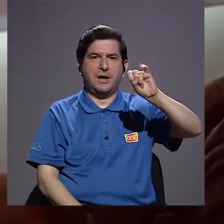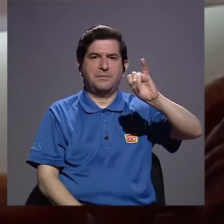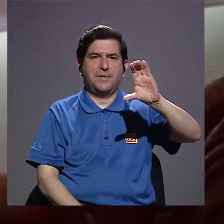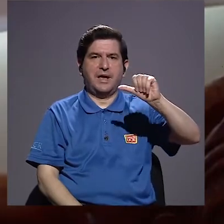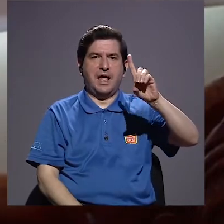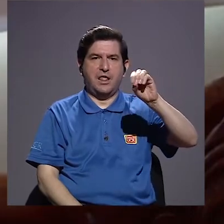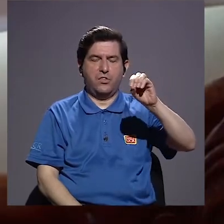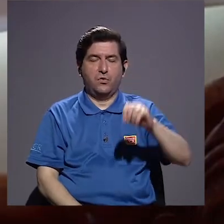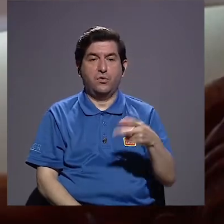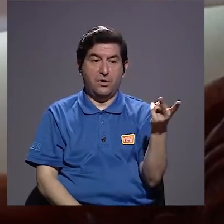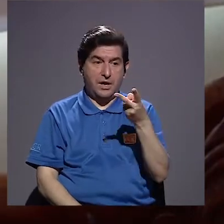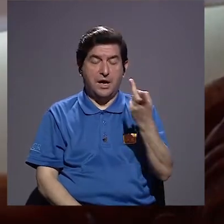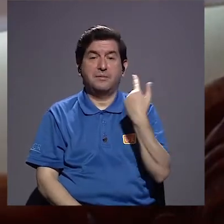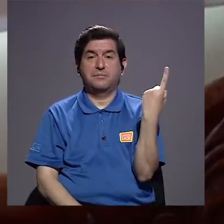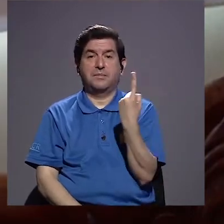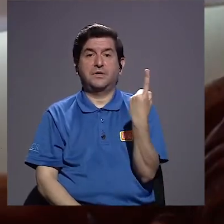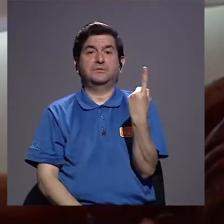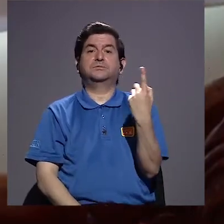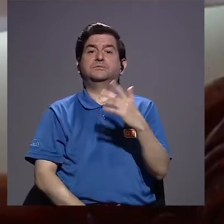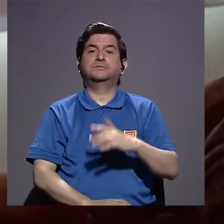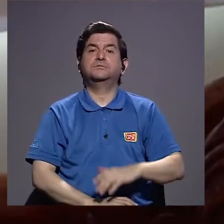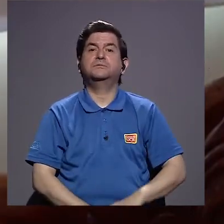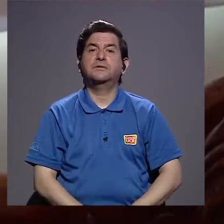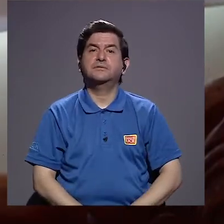Por mucho tiempo fuimos las dos únicas